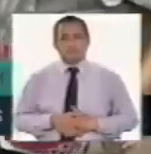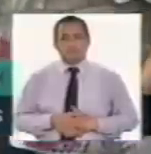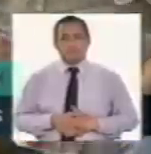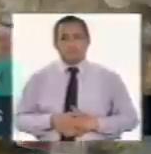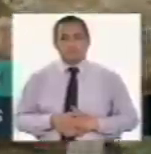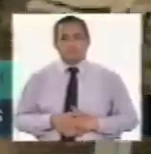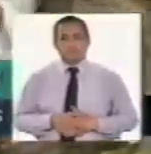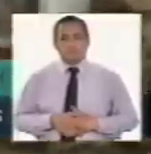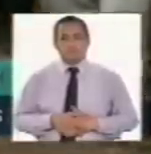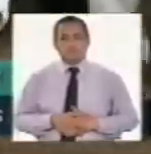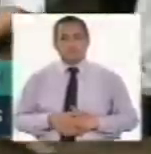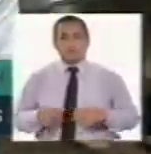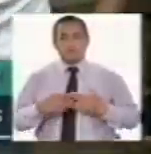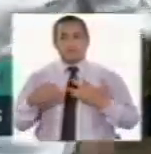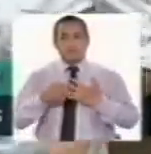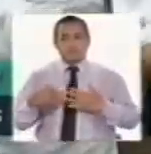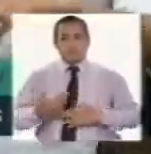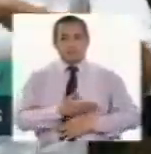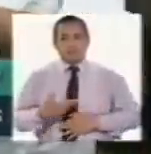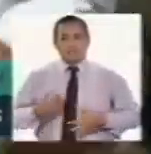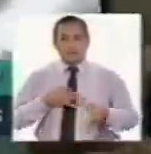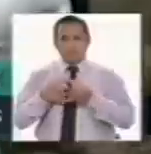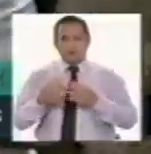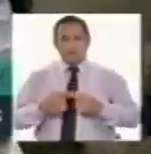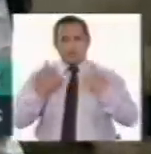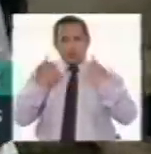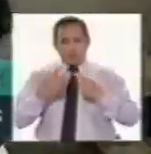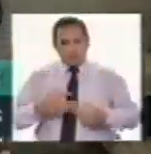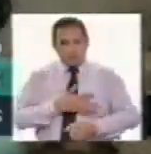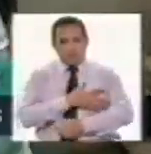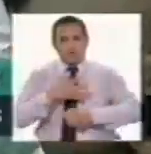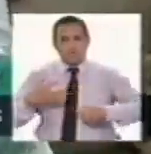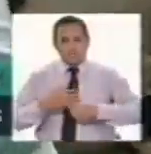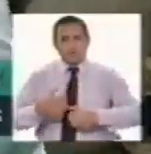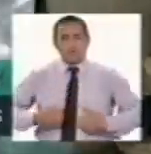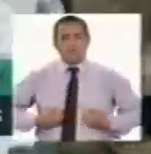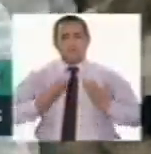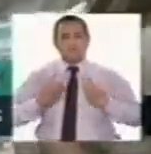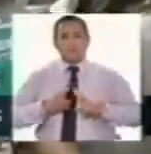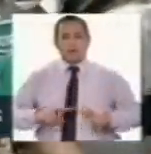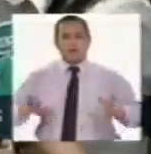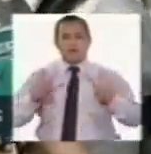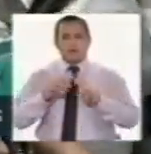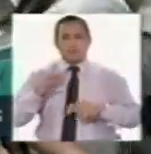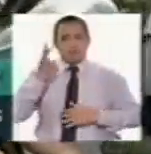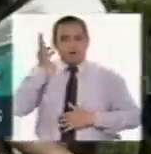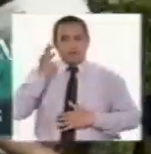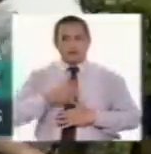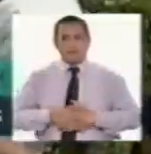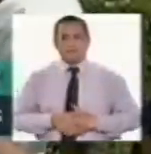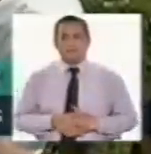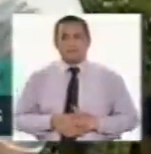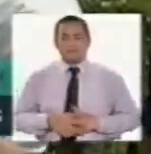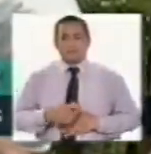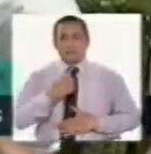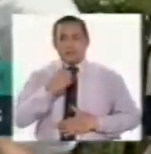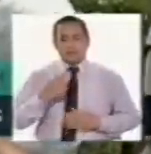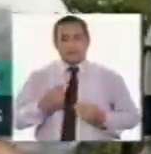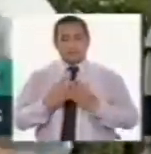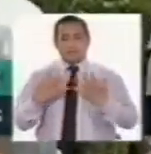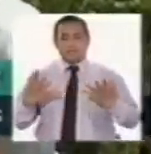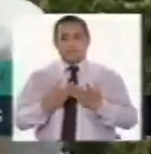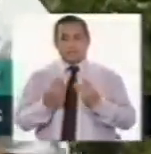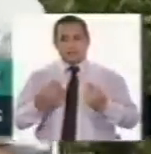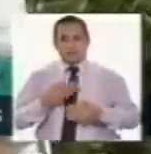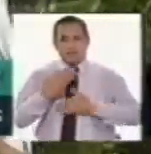casos la primera dama destacó que esta iniciativa fortalece la autoestima de la mujer es impresionante el gran salto